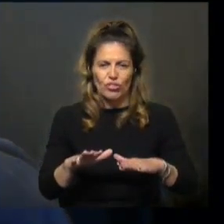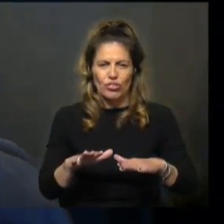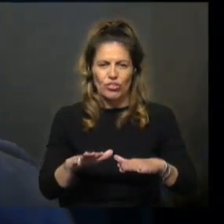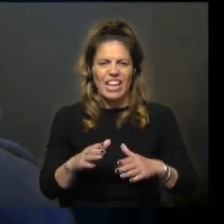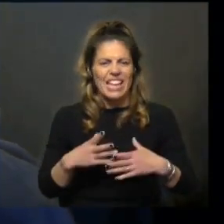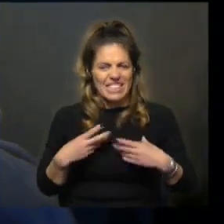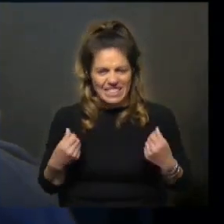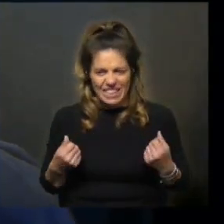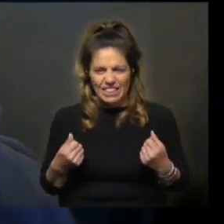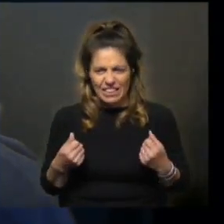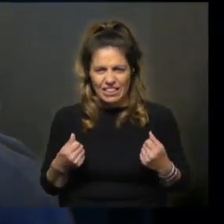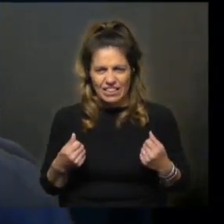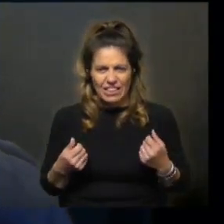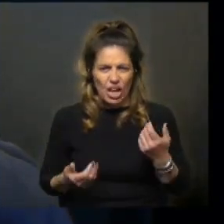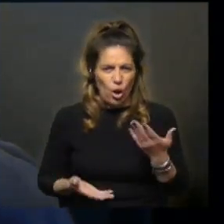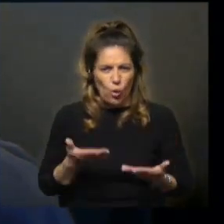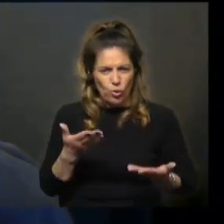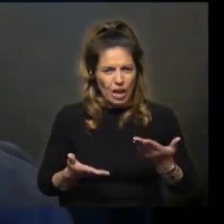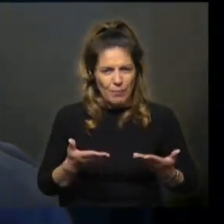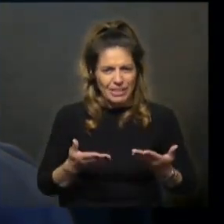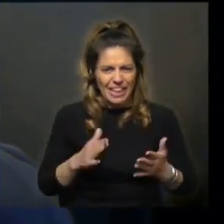sienten que han sido justamente